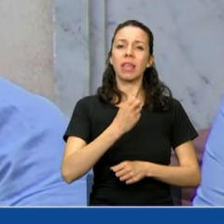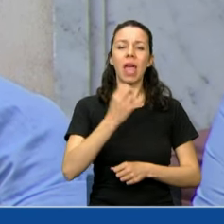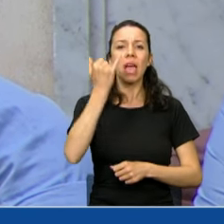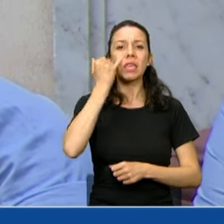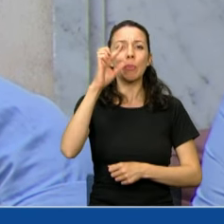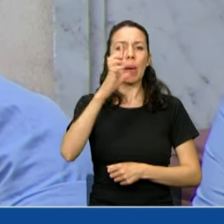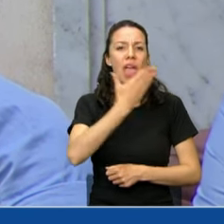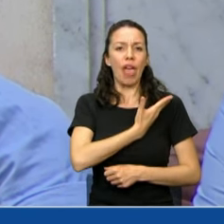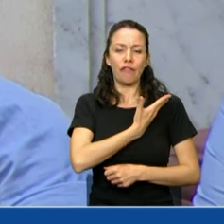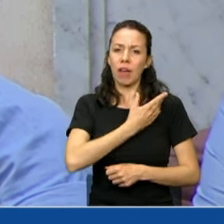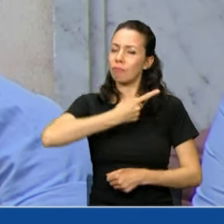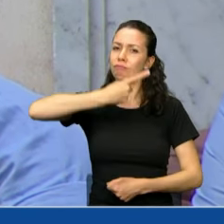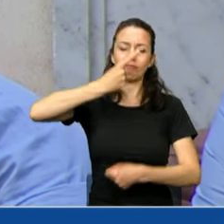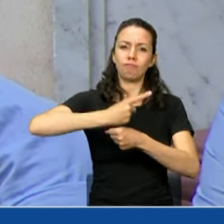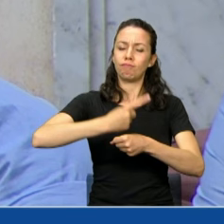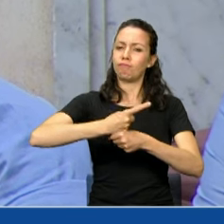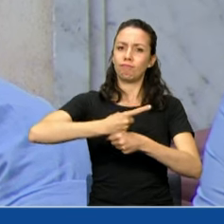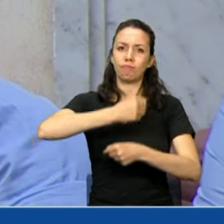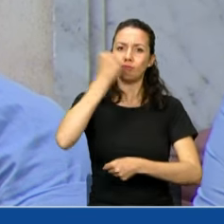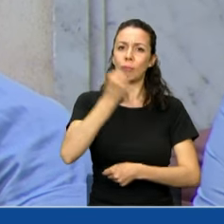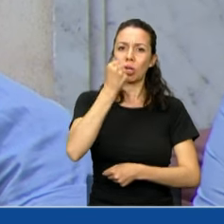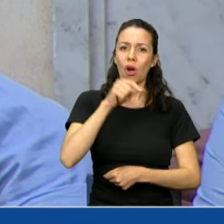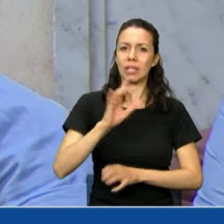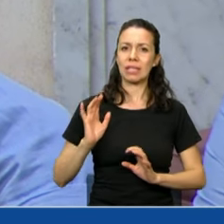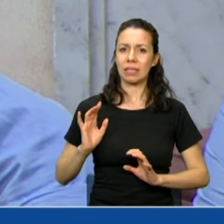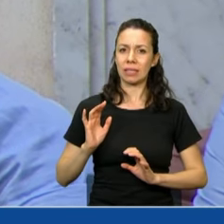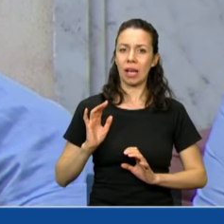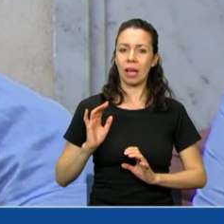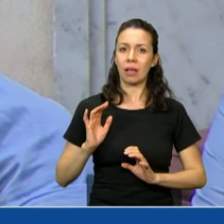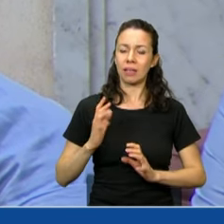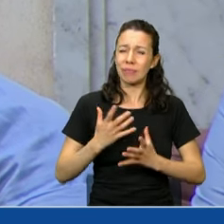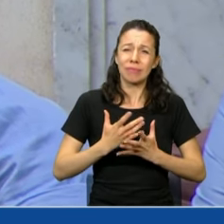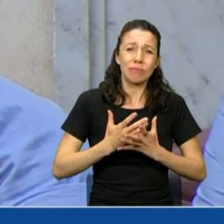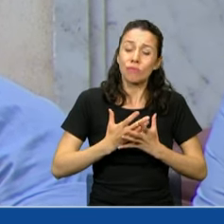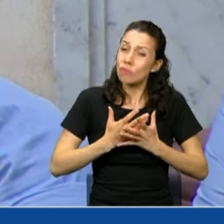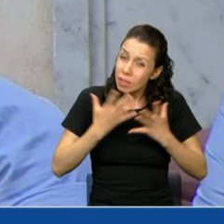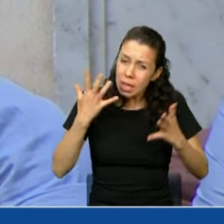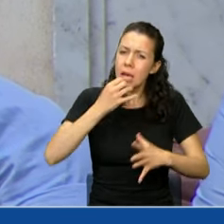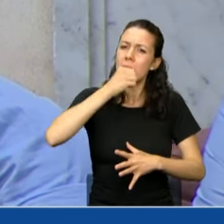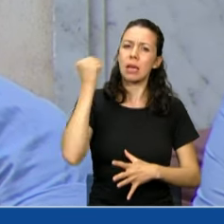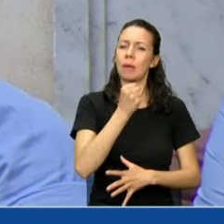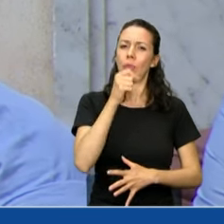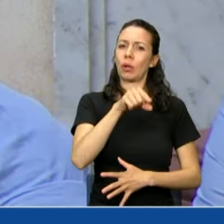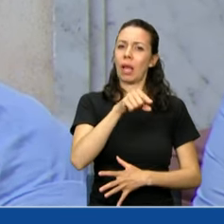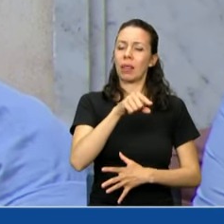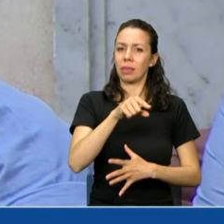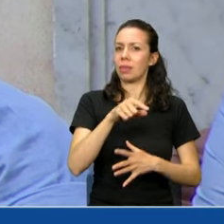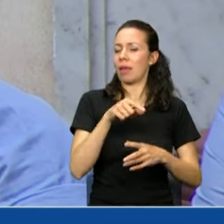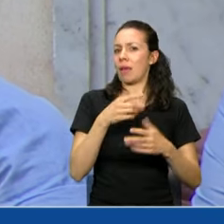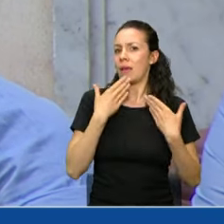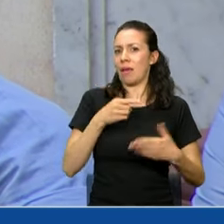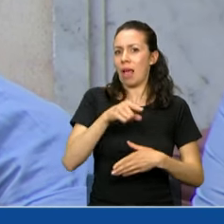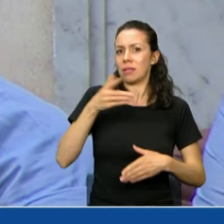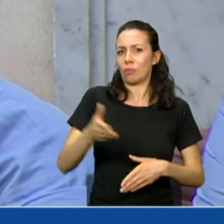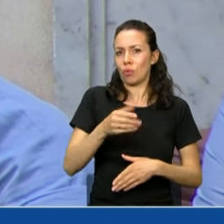ser protagonista y una gran protagonista en todo esto por eso